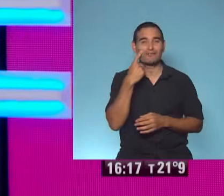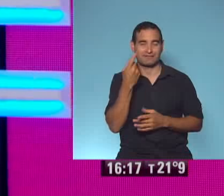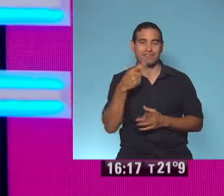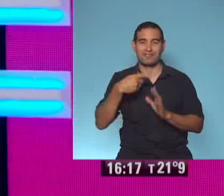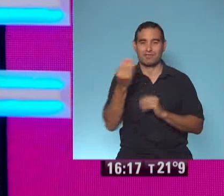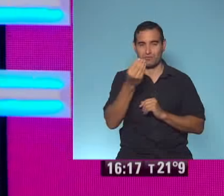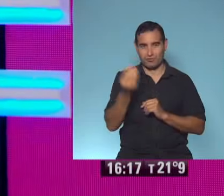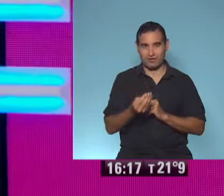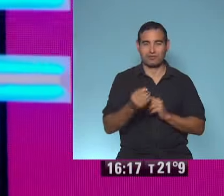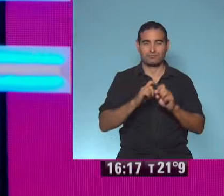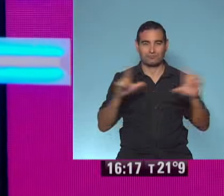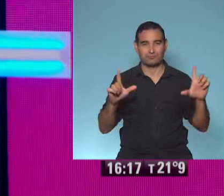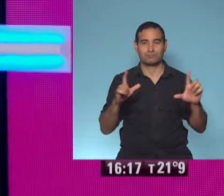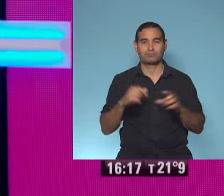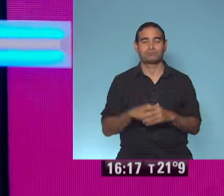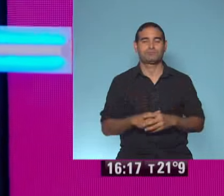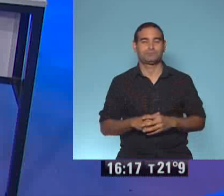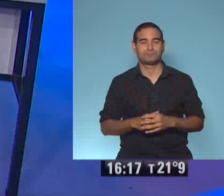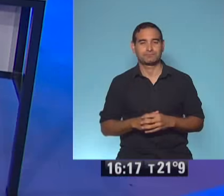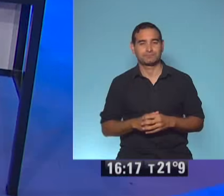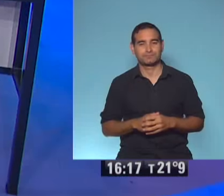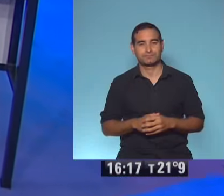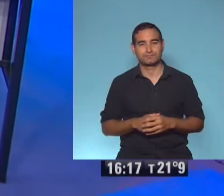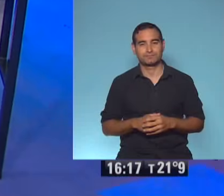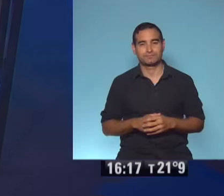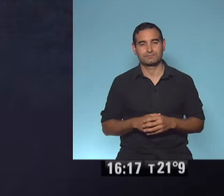un capítulo de Por Más Aventuras. ¡Vamos!